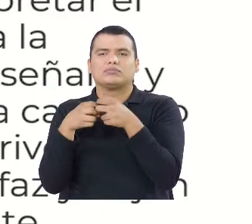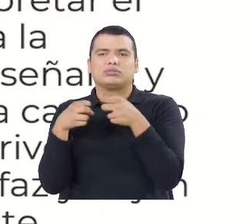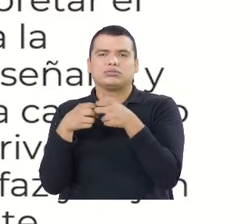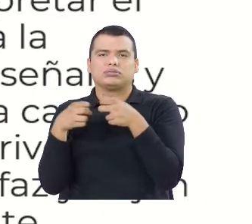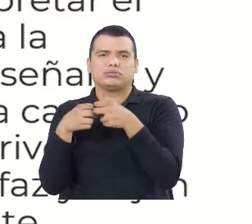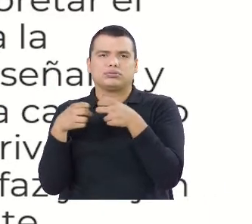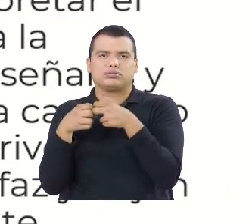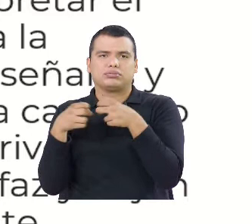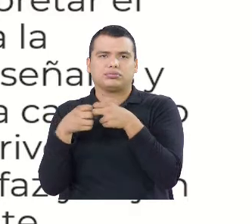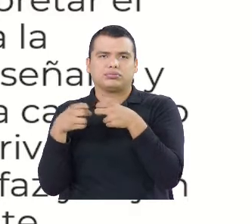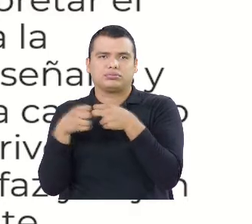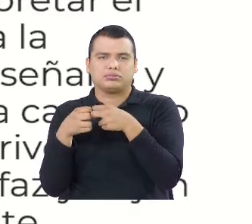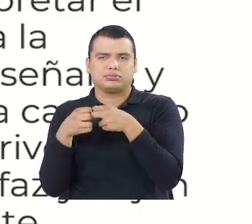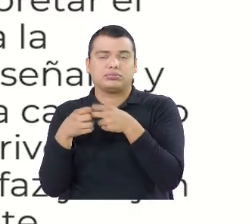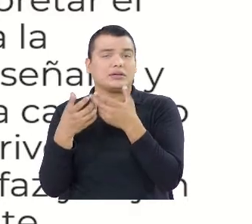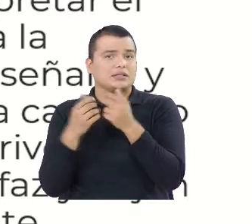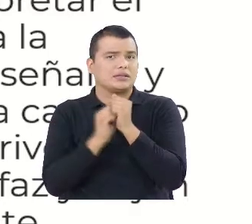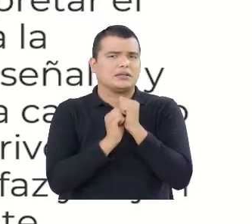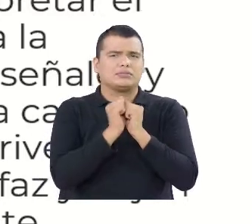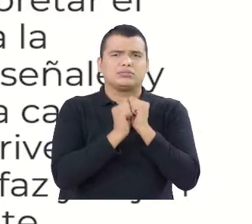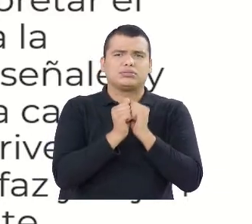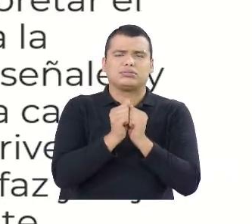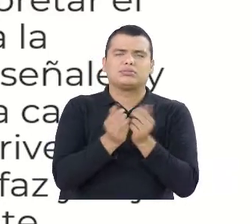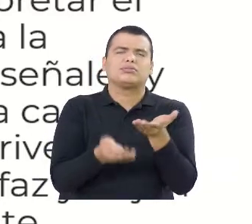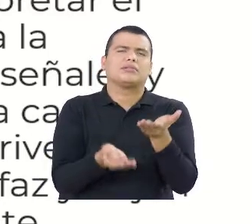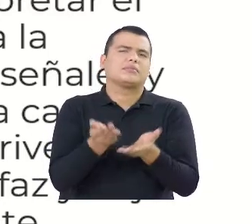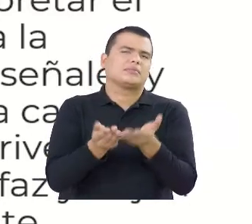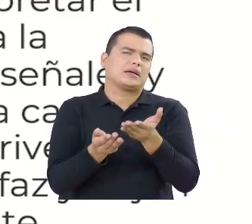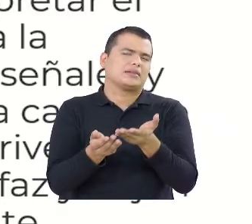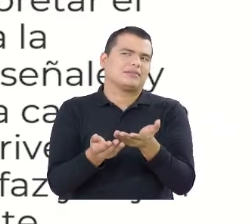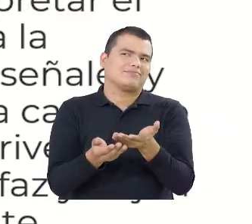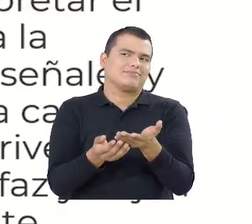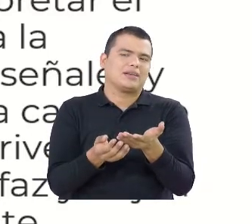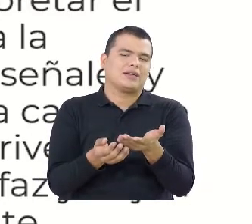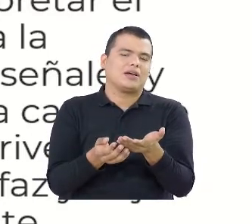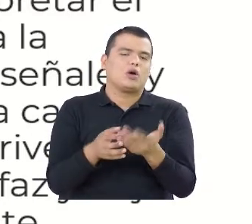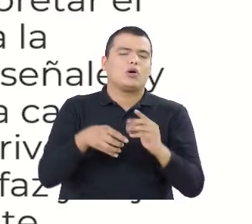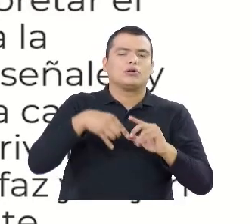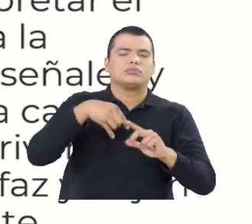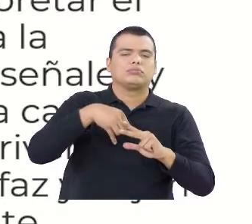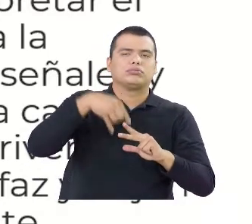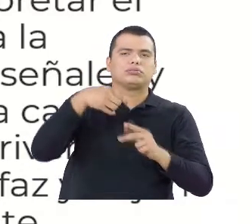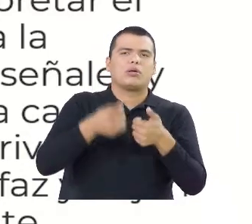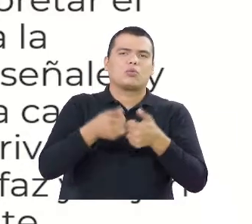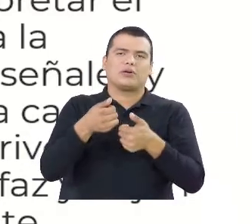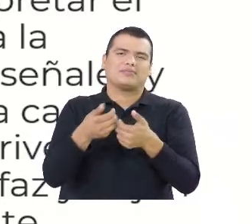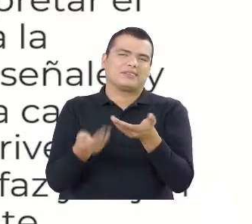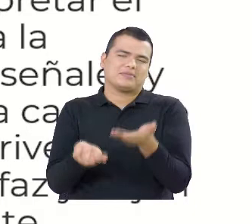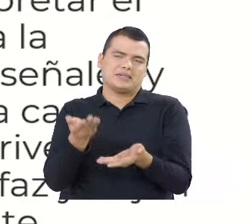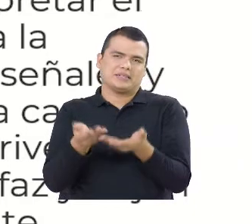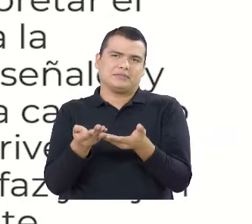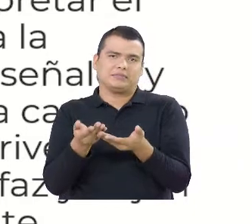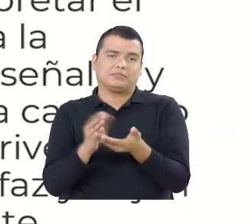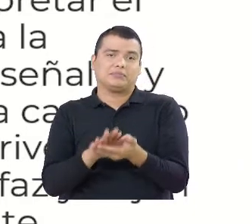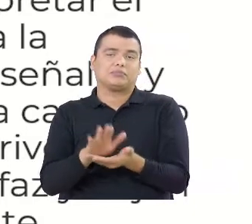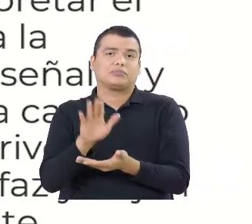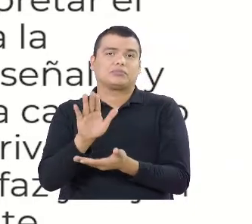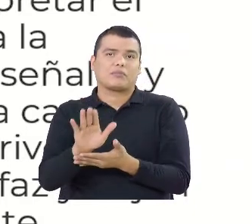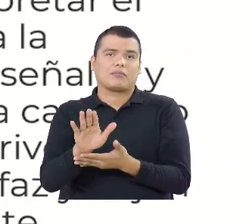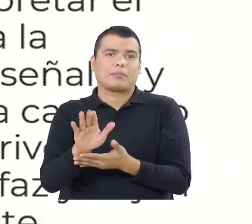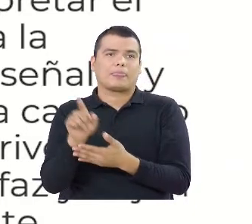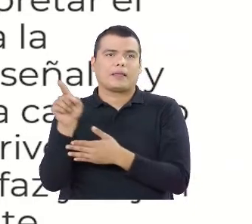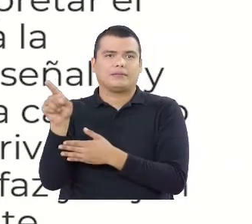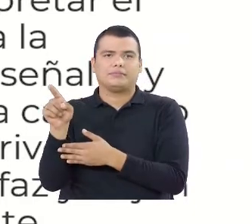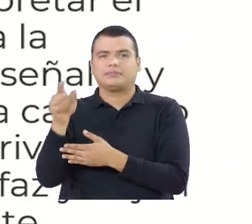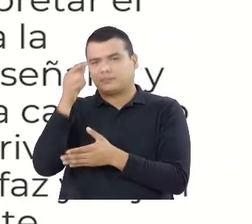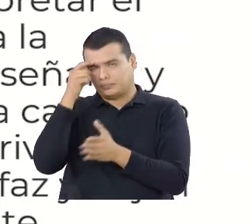drive. Cada motor, dependiendo del tamaño, necesita un drive diferente. Entonces tenemos el computador, la interfase que es la